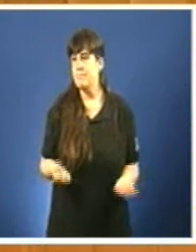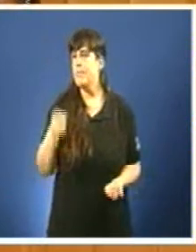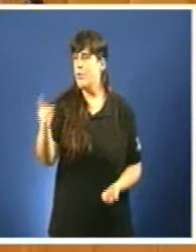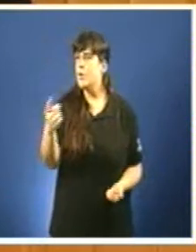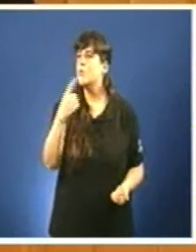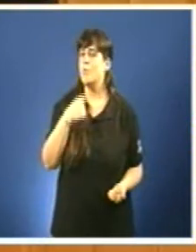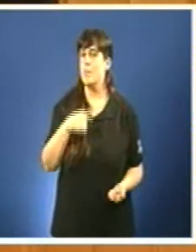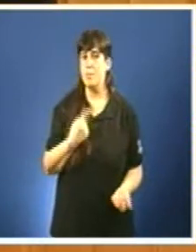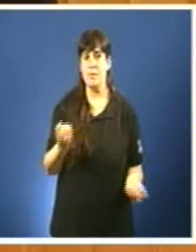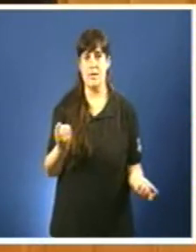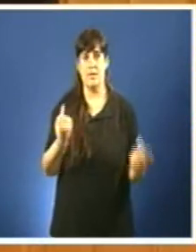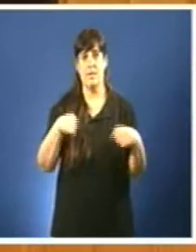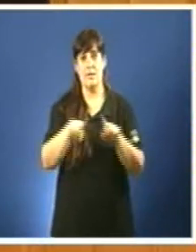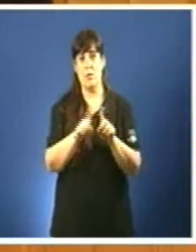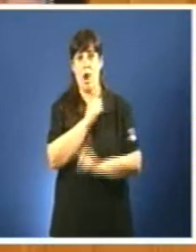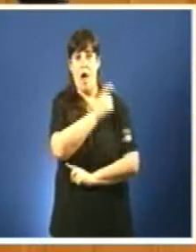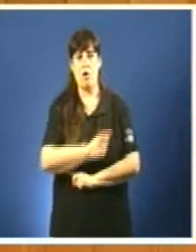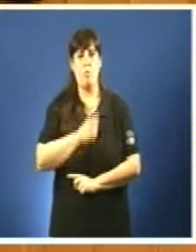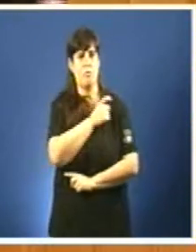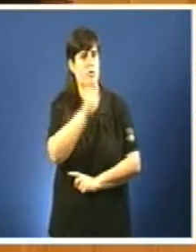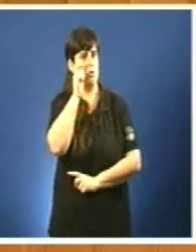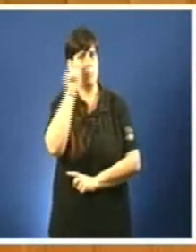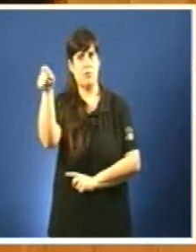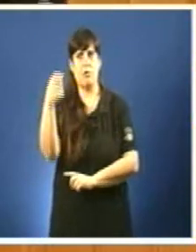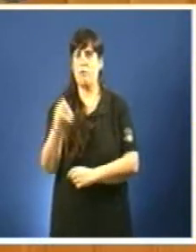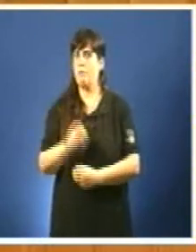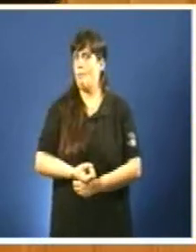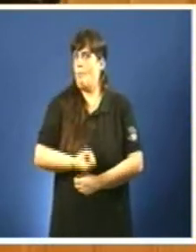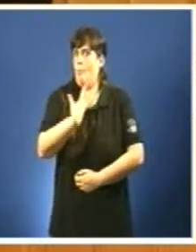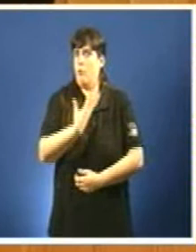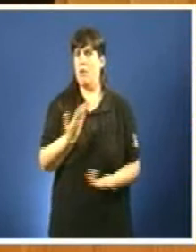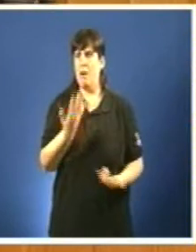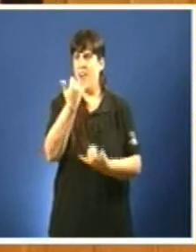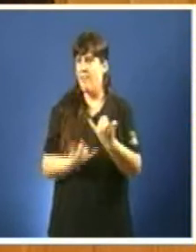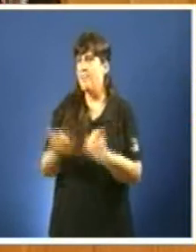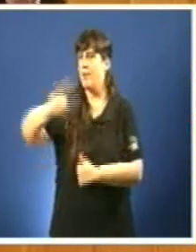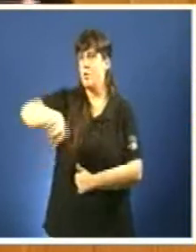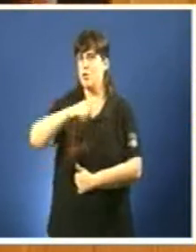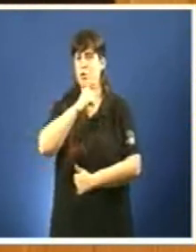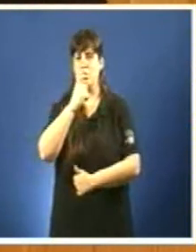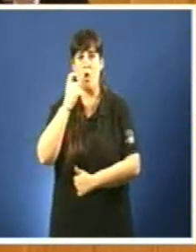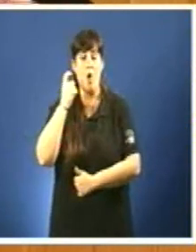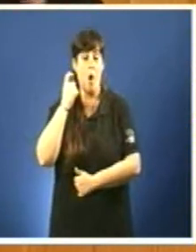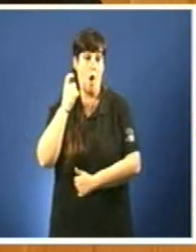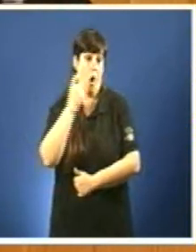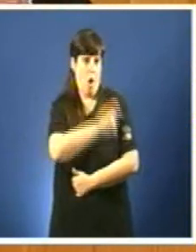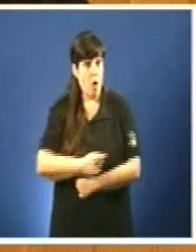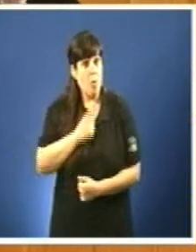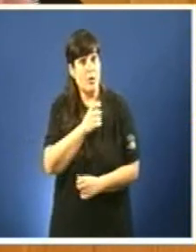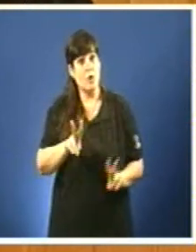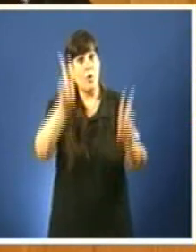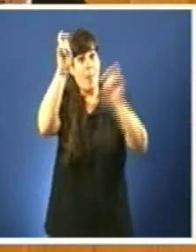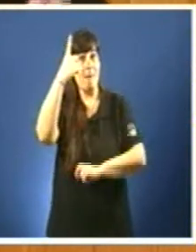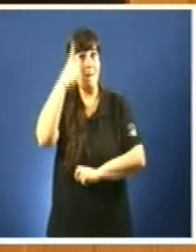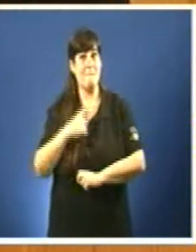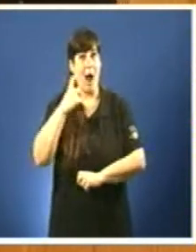súa predisposición ás comisións de investigación cando sigue paralizada, bloqueada a Comisión de Investigación das Caixas despois dun acordo unánime